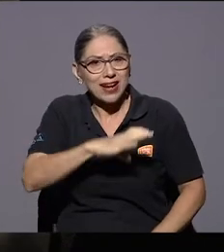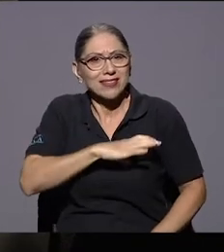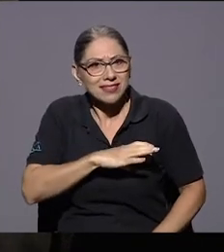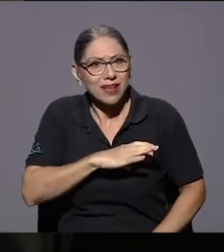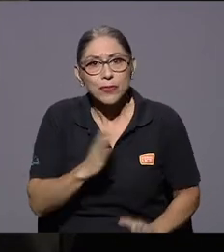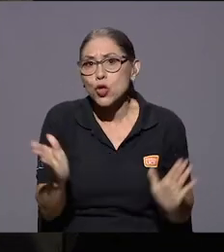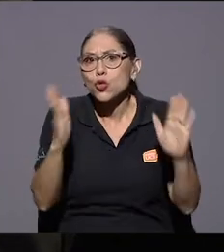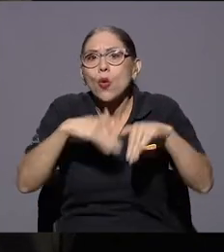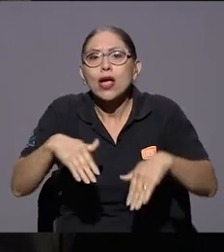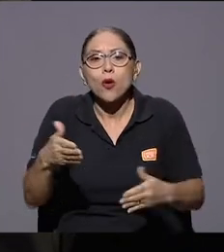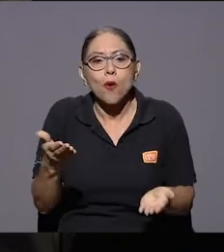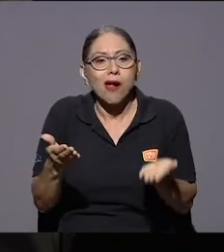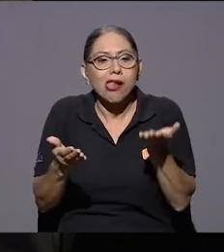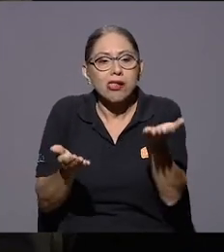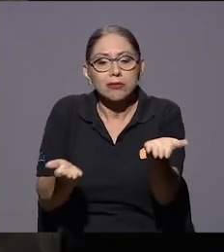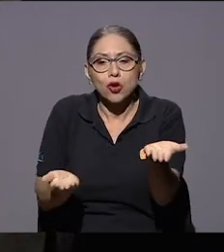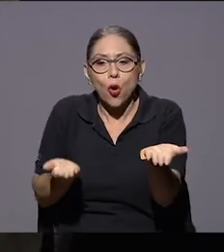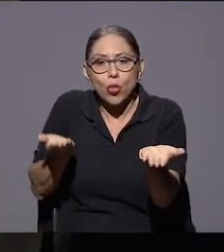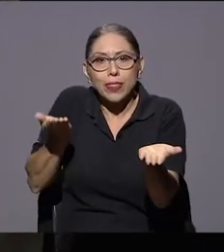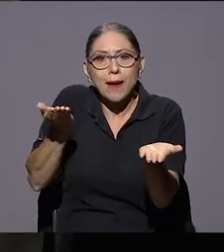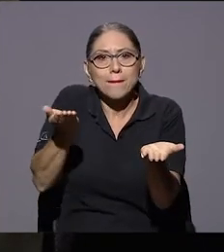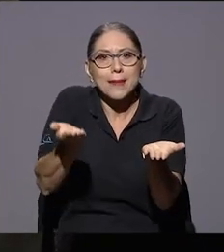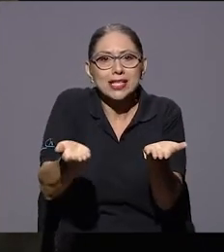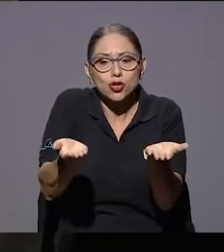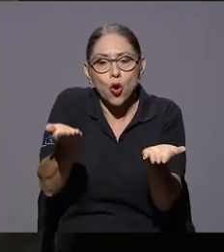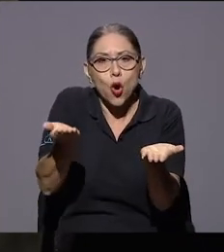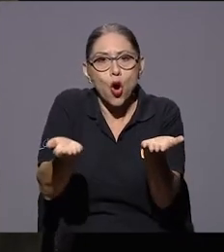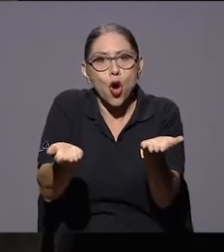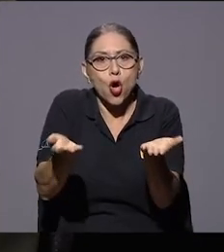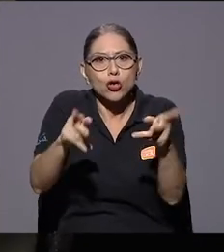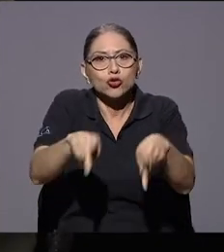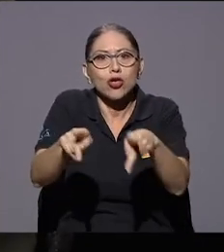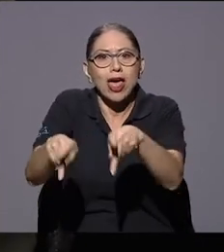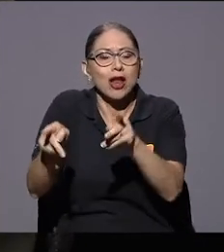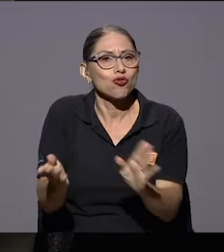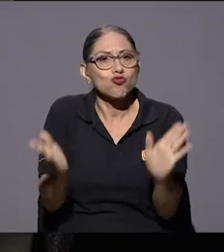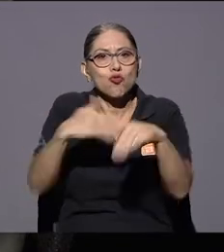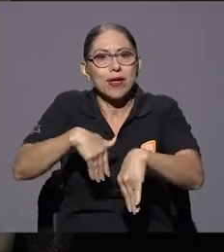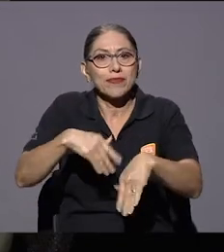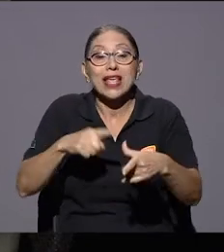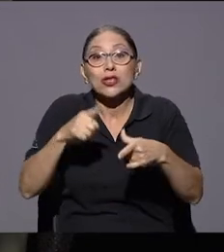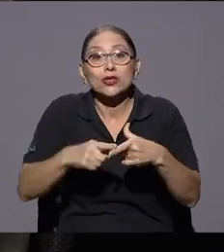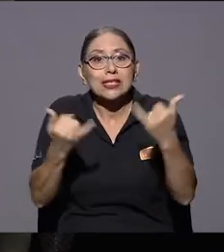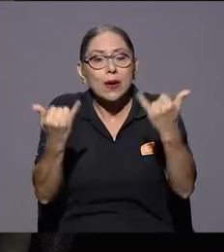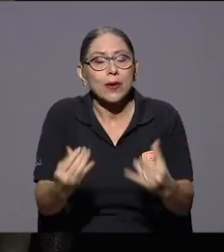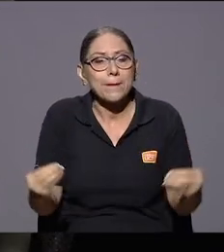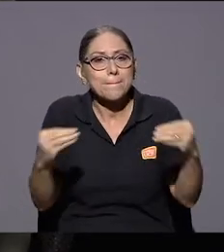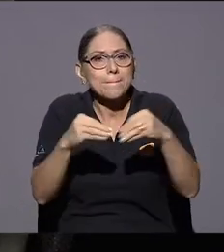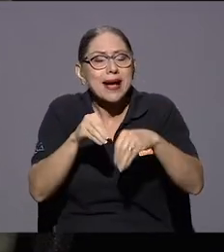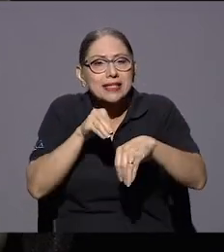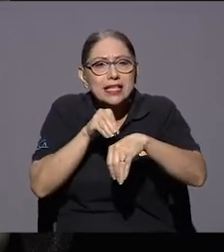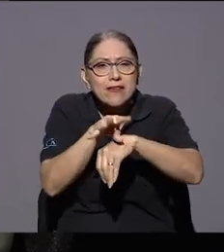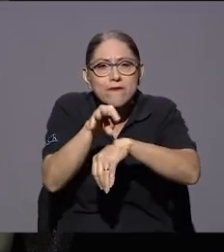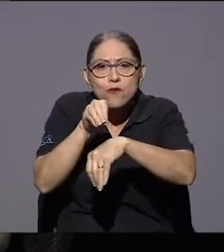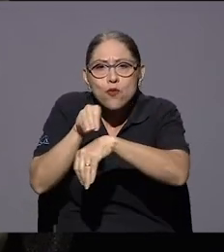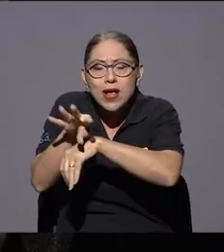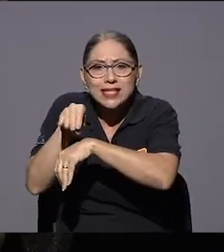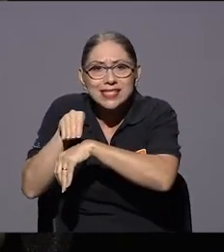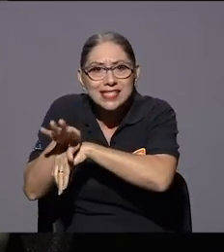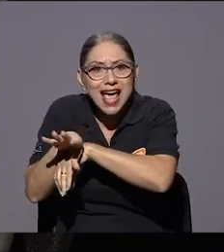contrapeso ciudadano. Entonces, lo que nos hemos ido topando cada vez más es una mayor influencia de